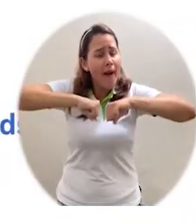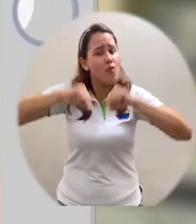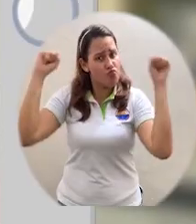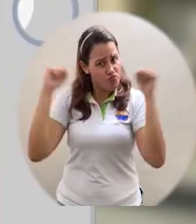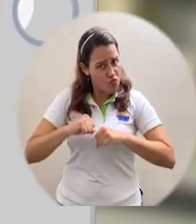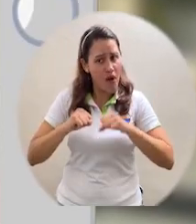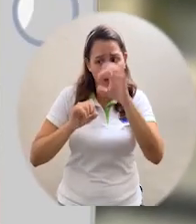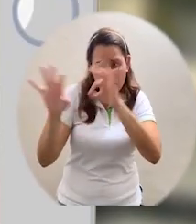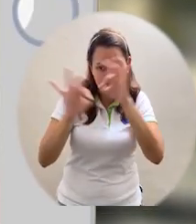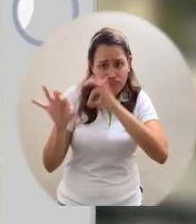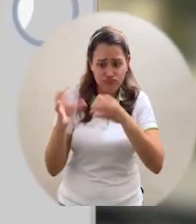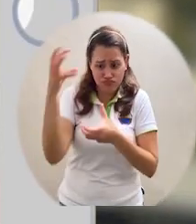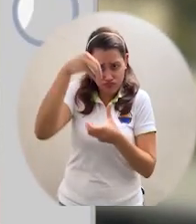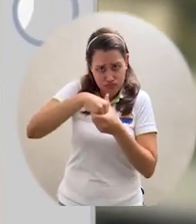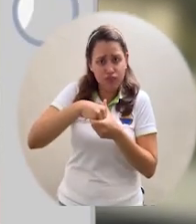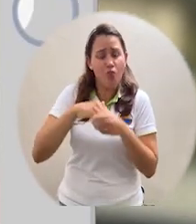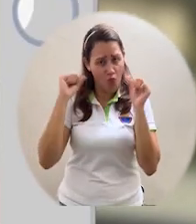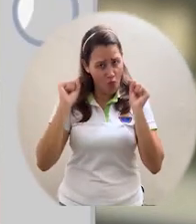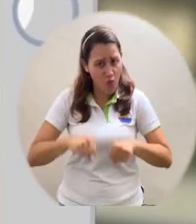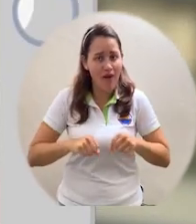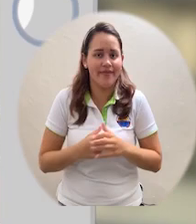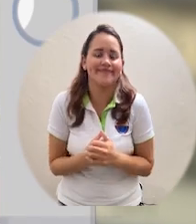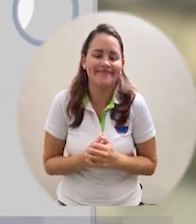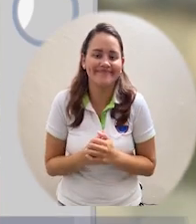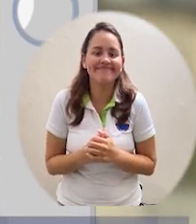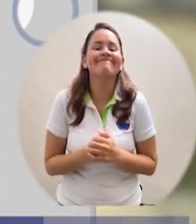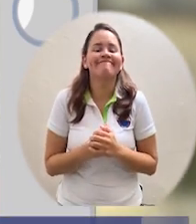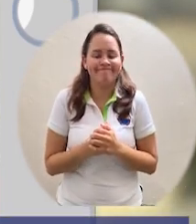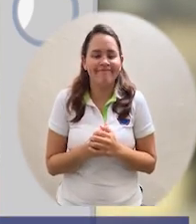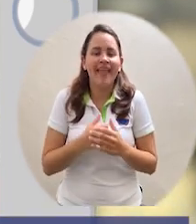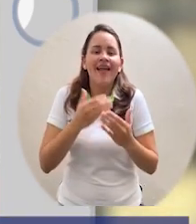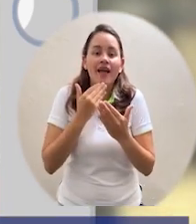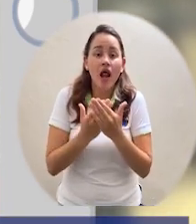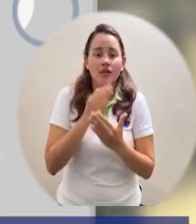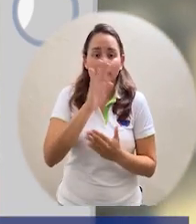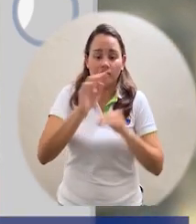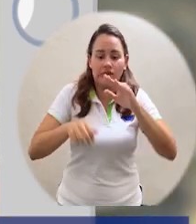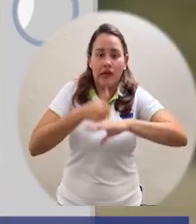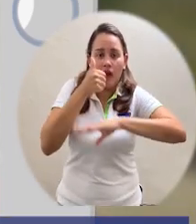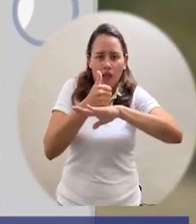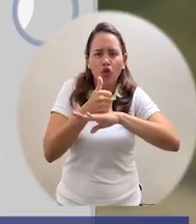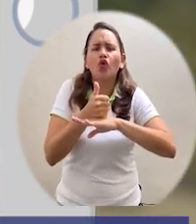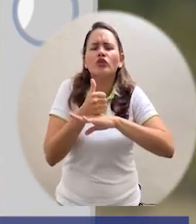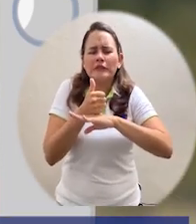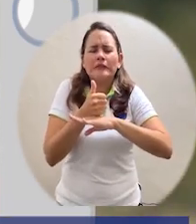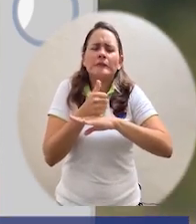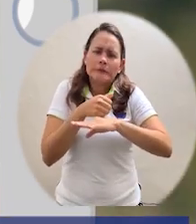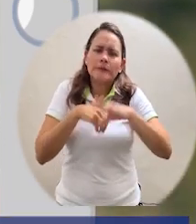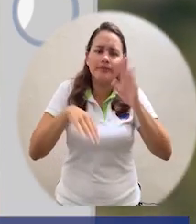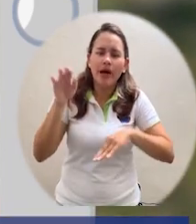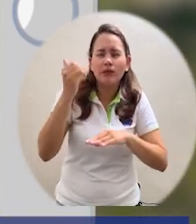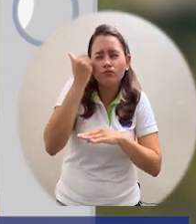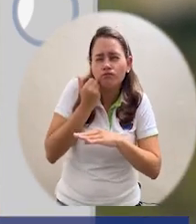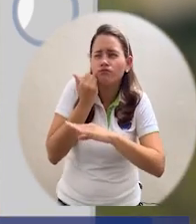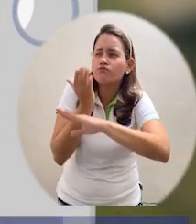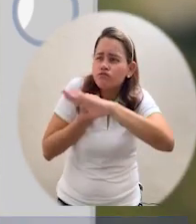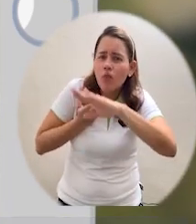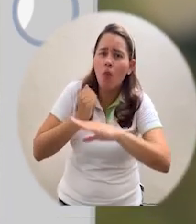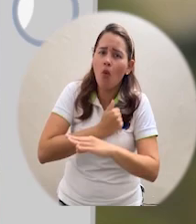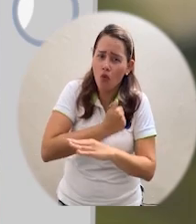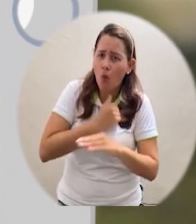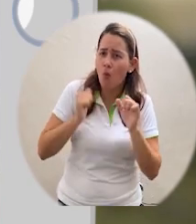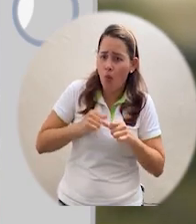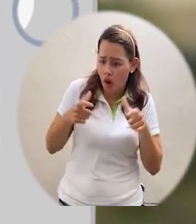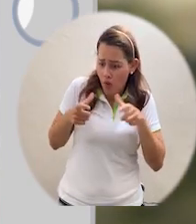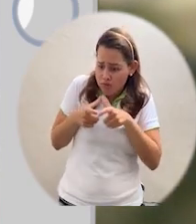Muy positivo la gestión que realizó el rector para agilizar las ayudas de los estudiantes por parte de